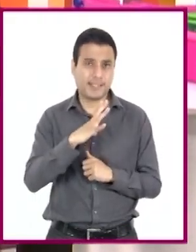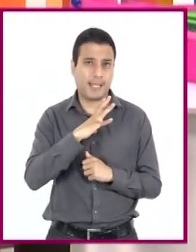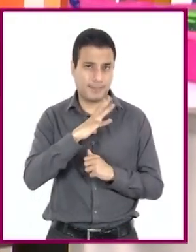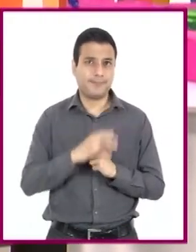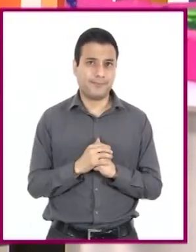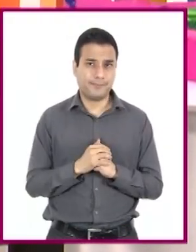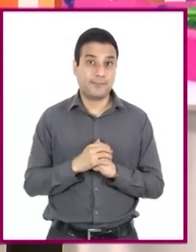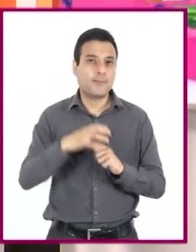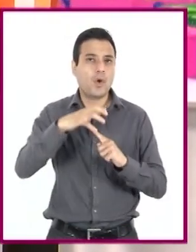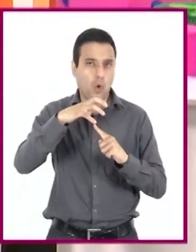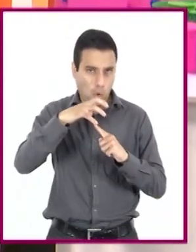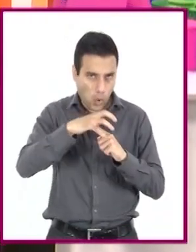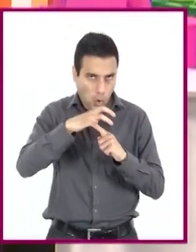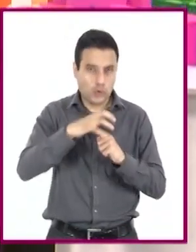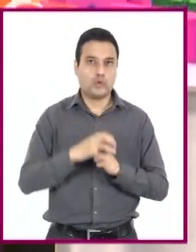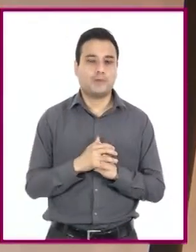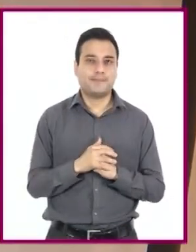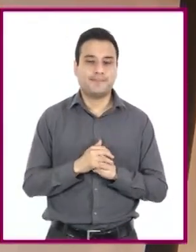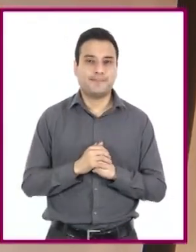hongos,